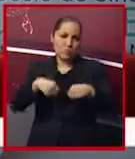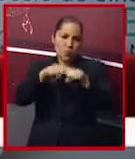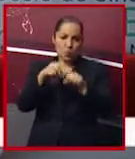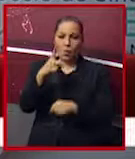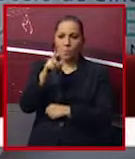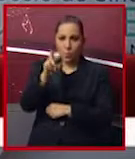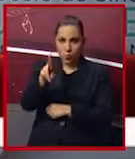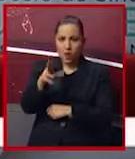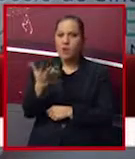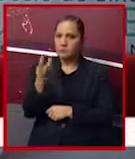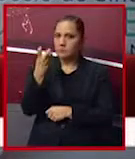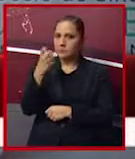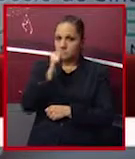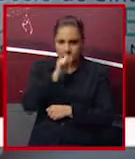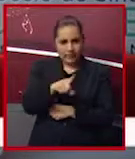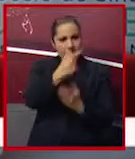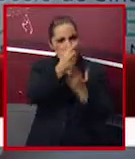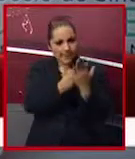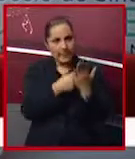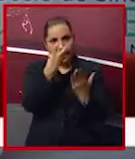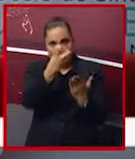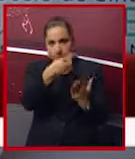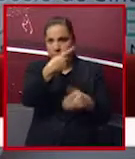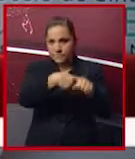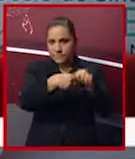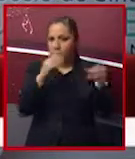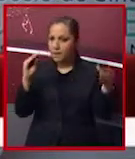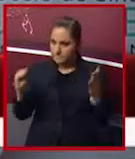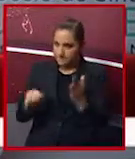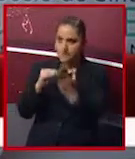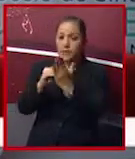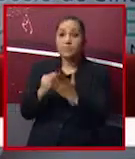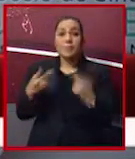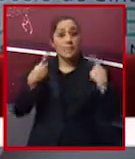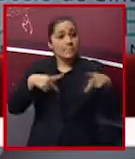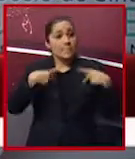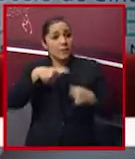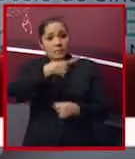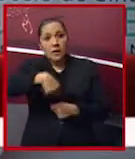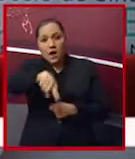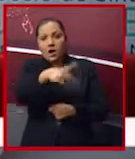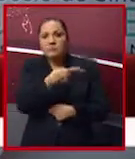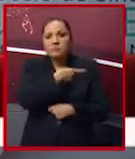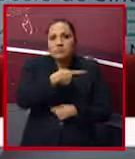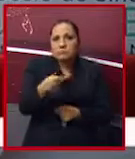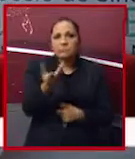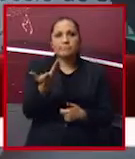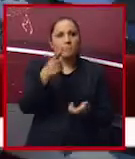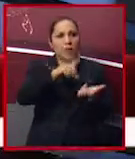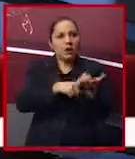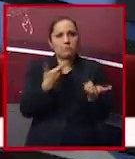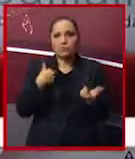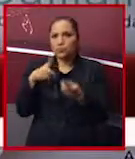que pues tienen problemas de pobreza tengan la posibilidad y la oportunidad de ser